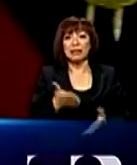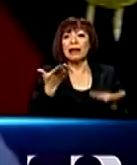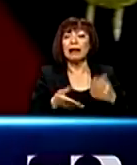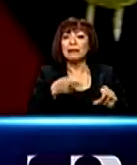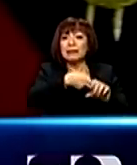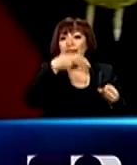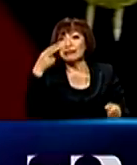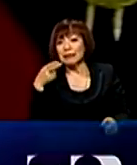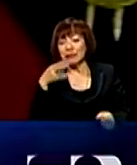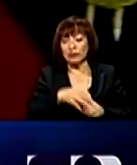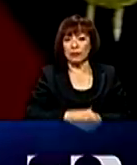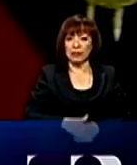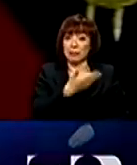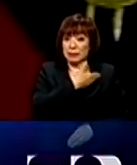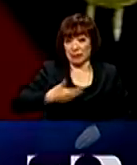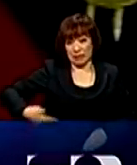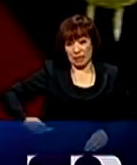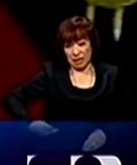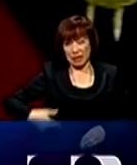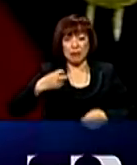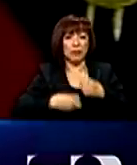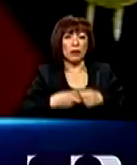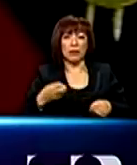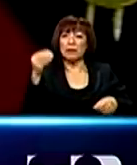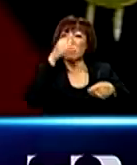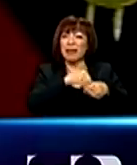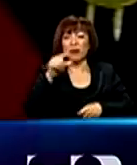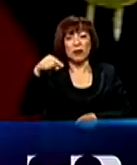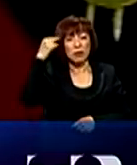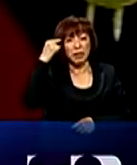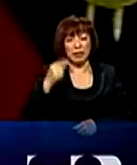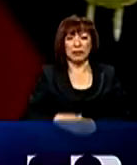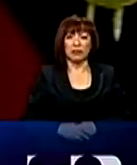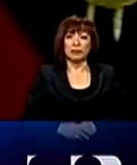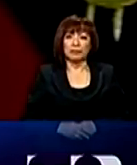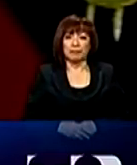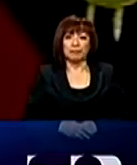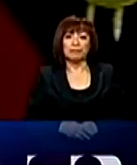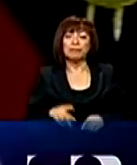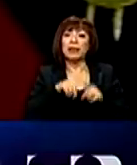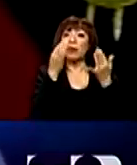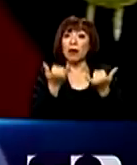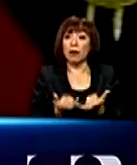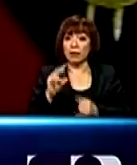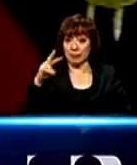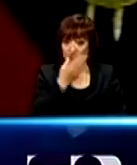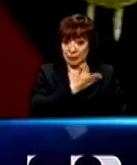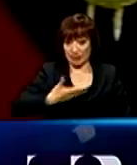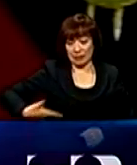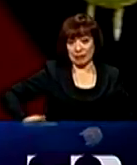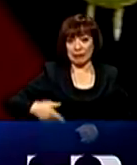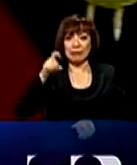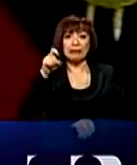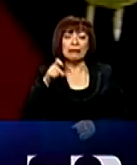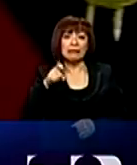de grave conmoción interna. Una vicepresidencia sin funciones no se conduele con lo que el país necesita. Y si